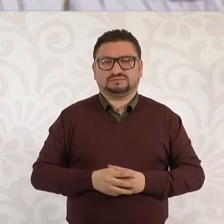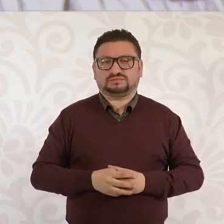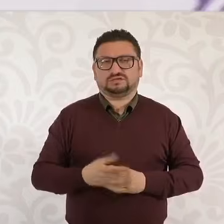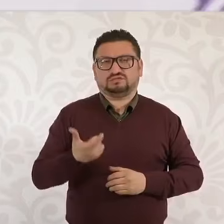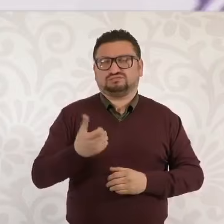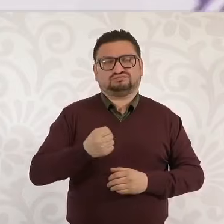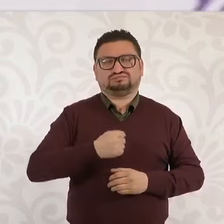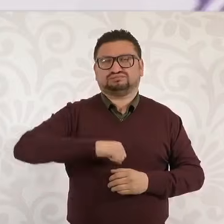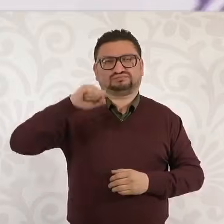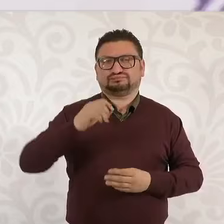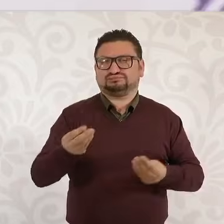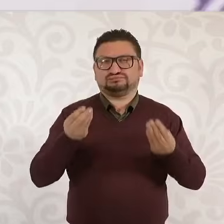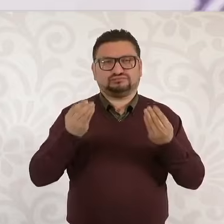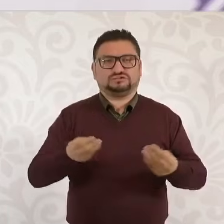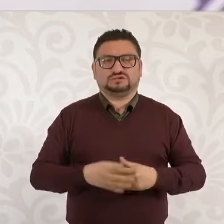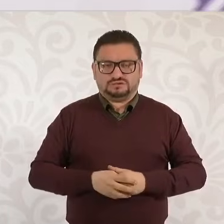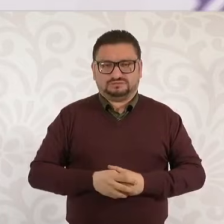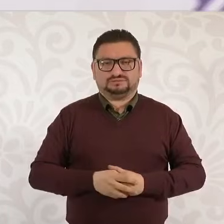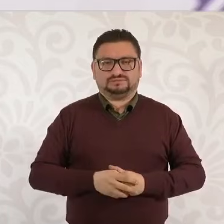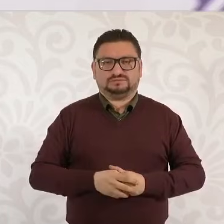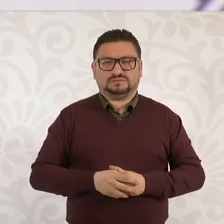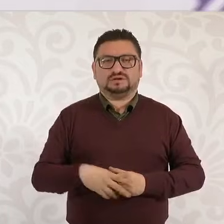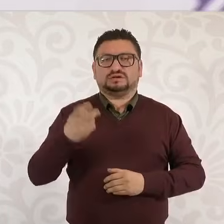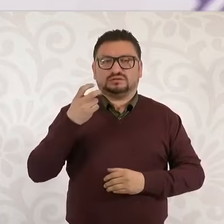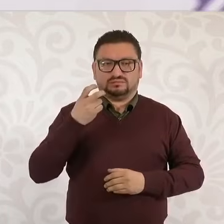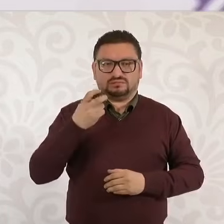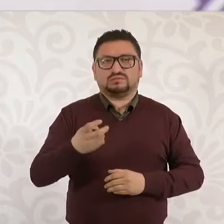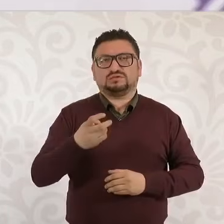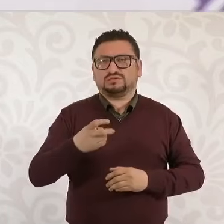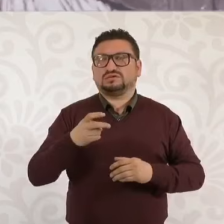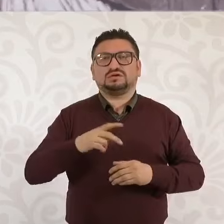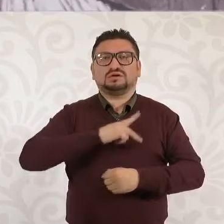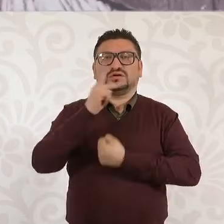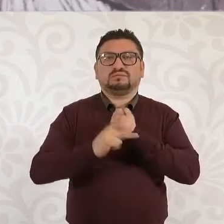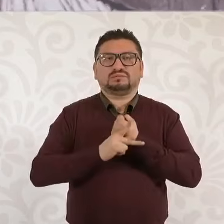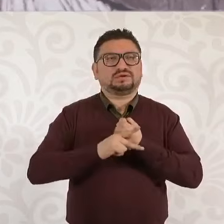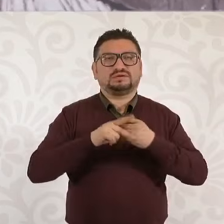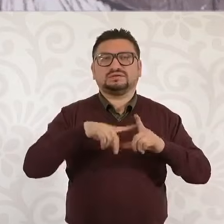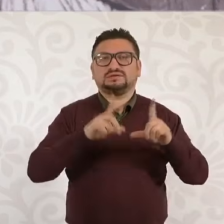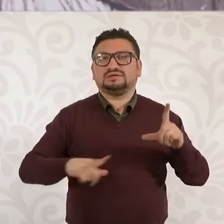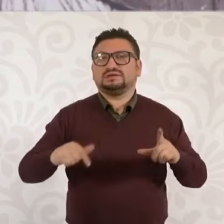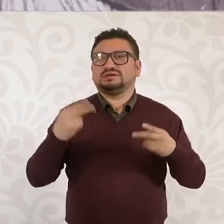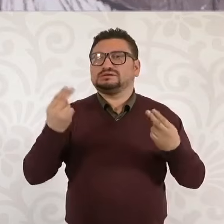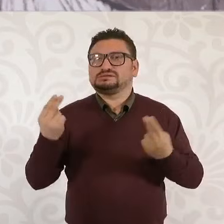Muy altos. Entonces, hay muchas necesidades en el país, muchas.